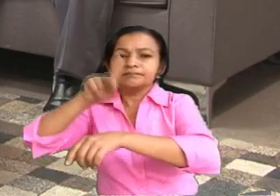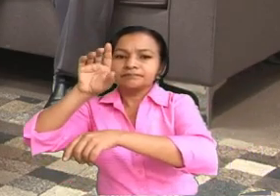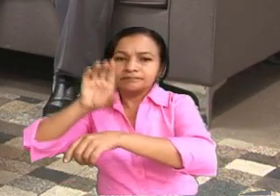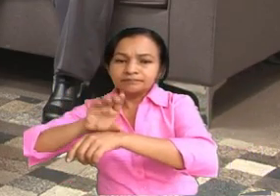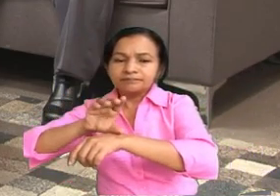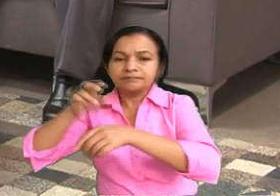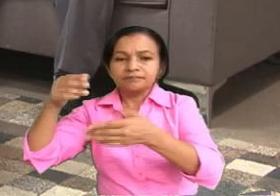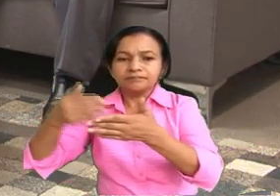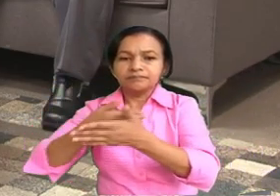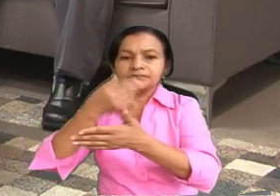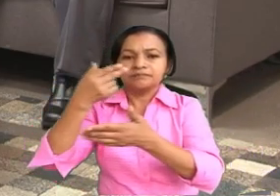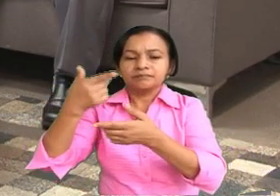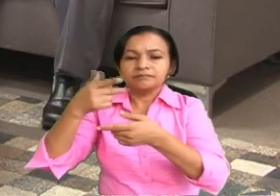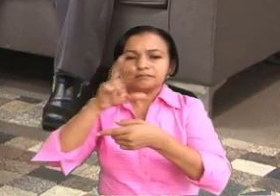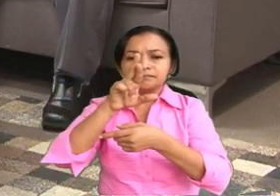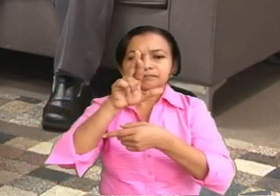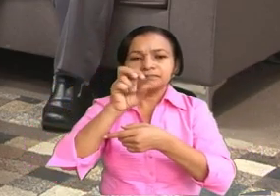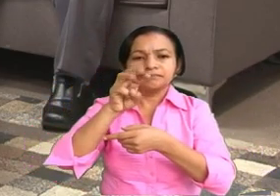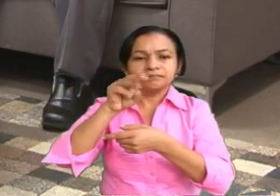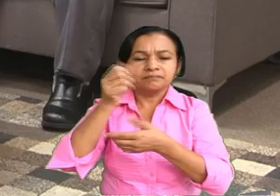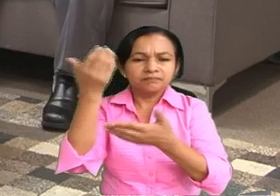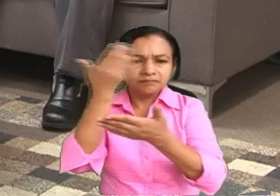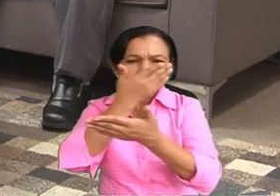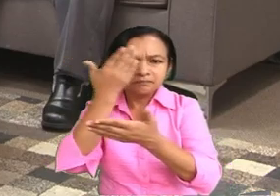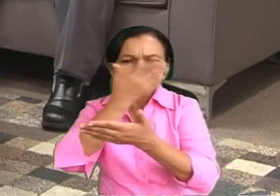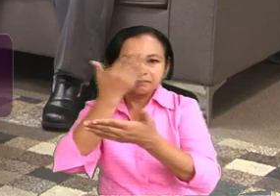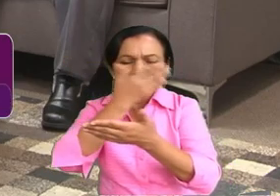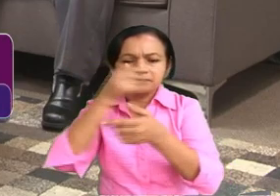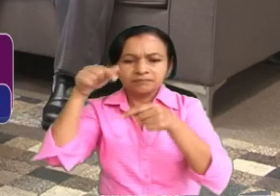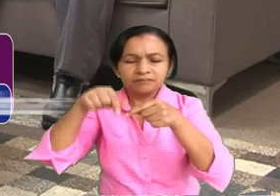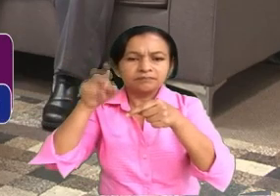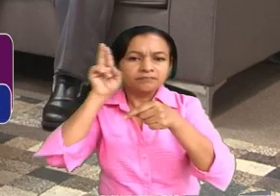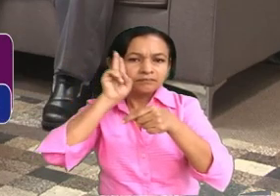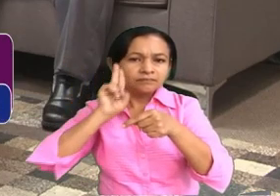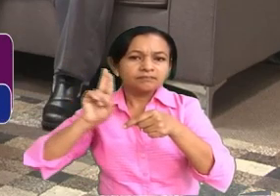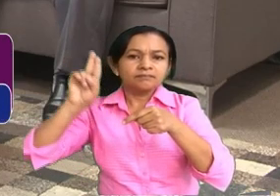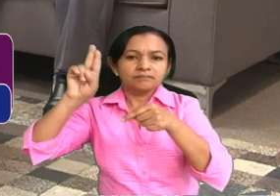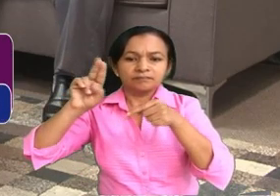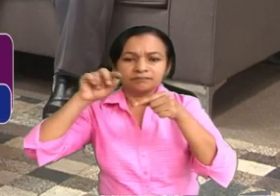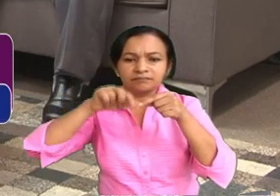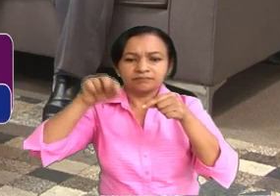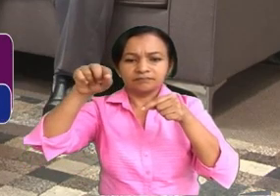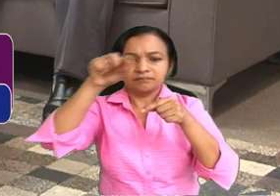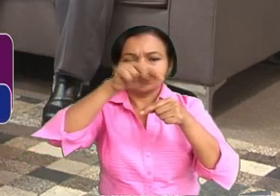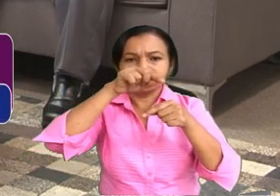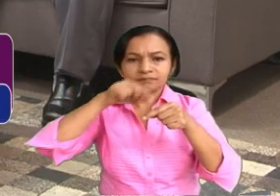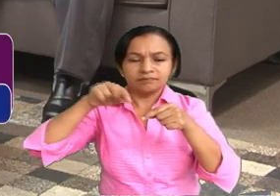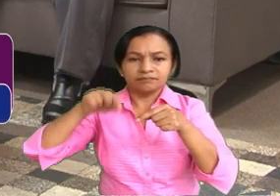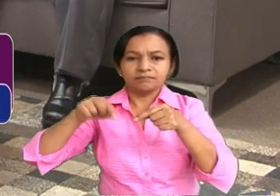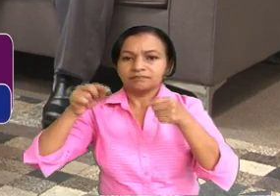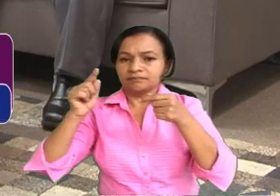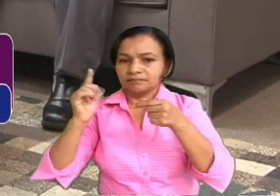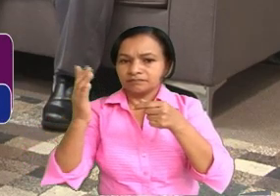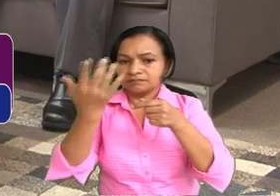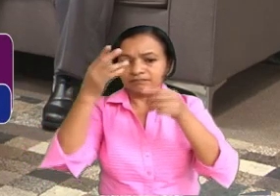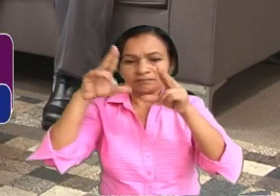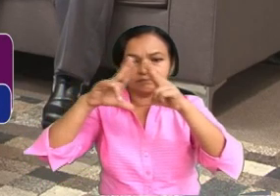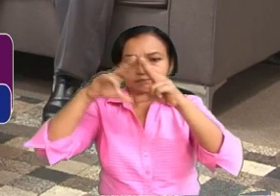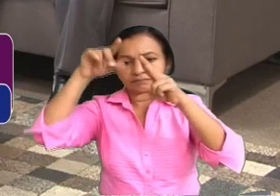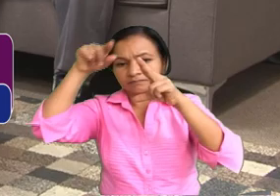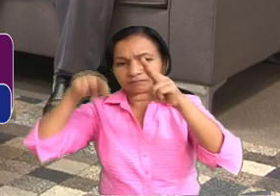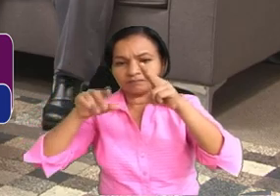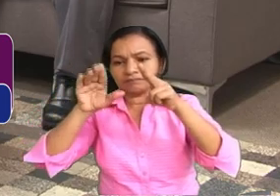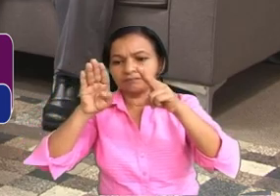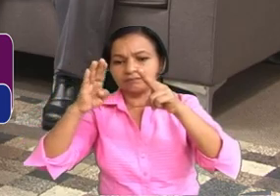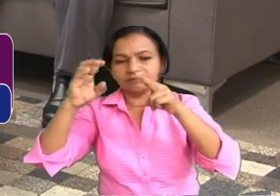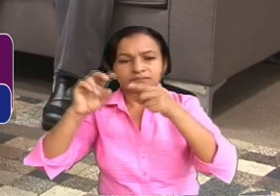Nueva Guinea, en Rama, donde hay presencia de estas universidades. Que además están en toda la costa. En toda la costa, la Vicu,